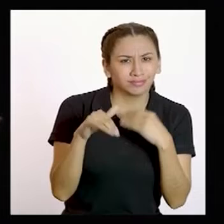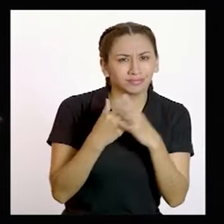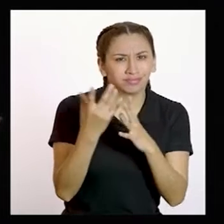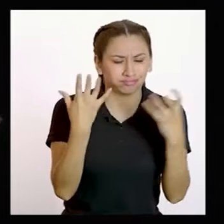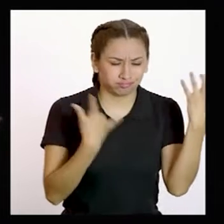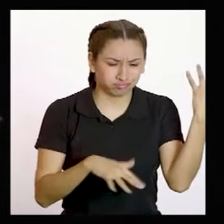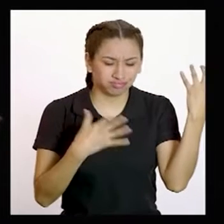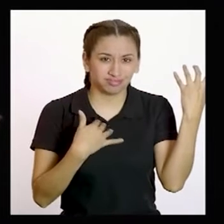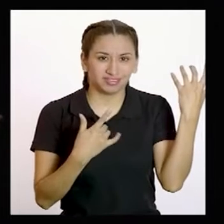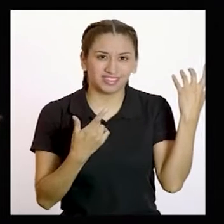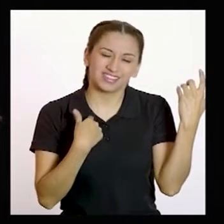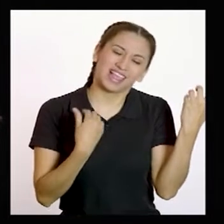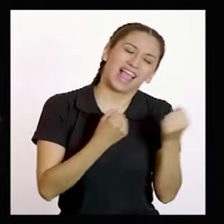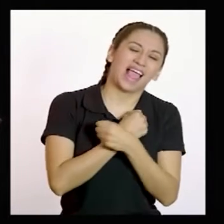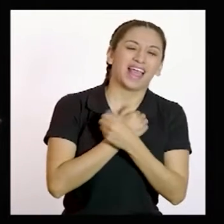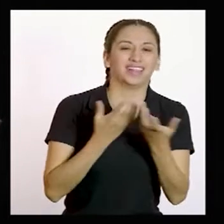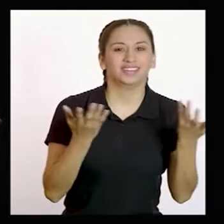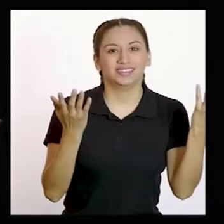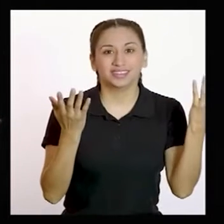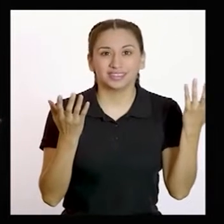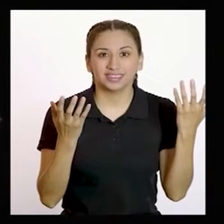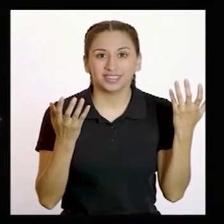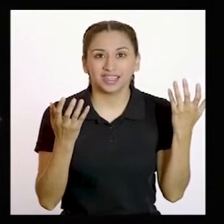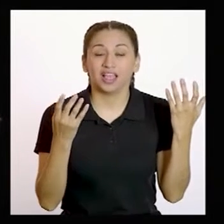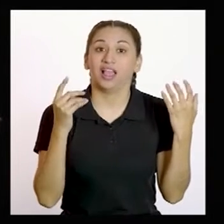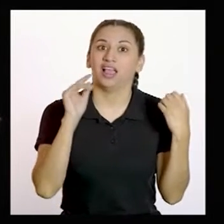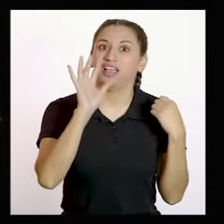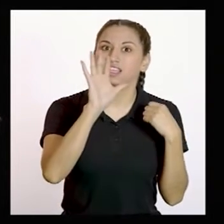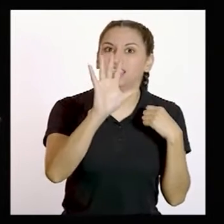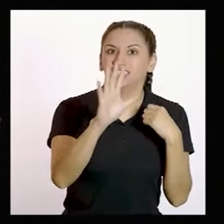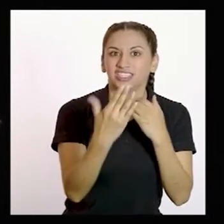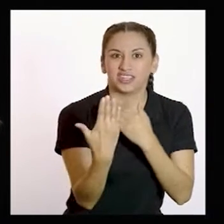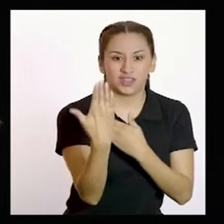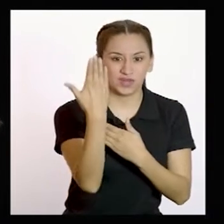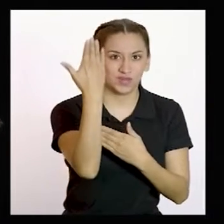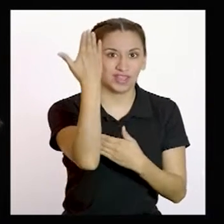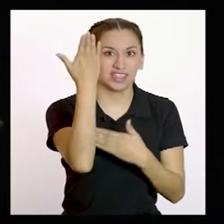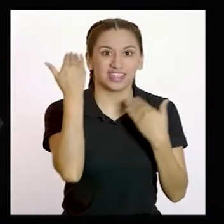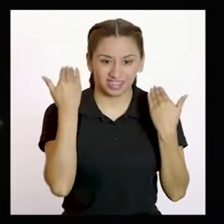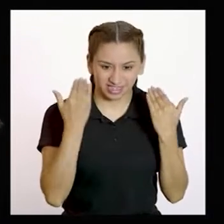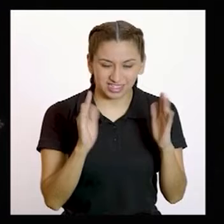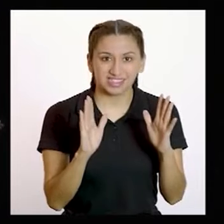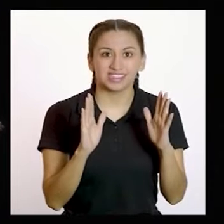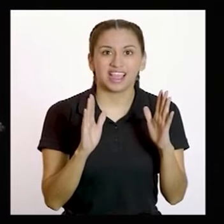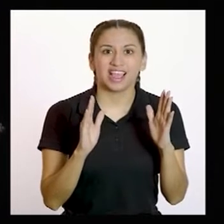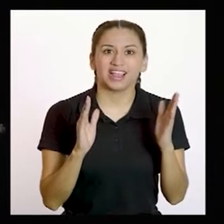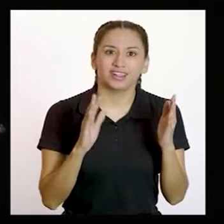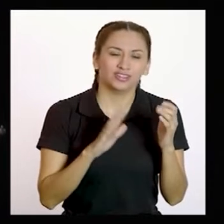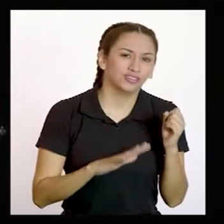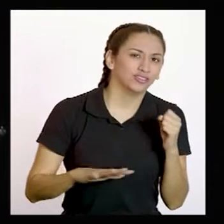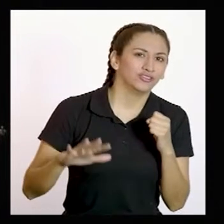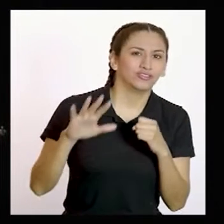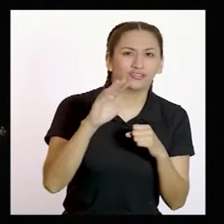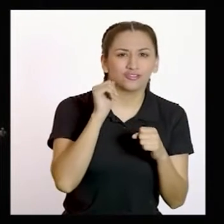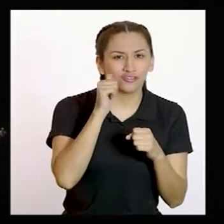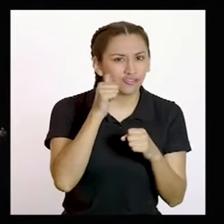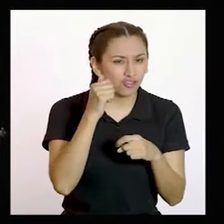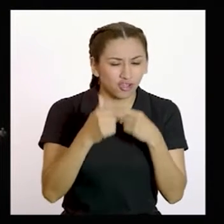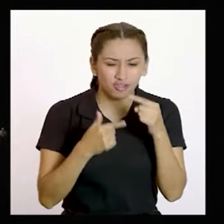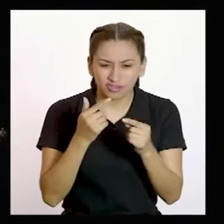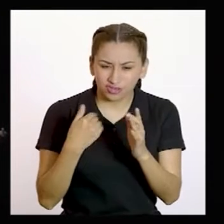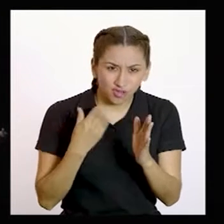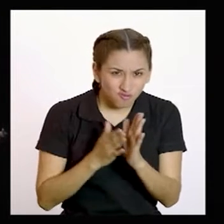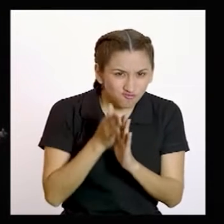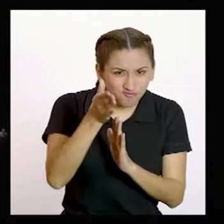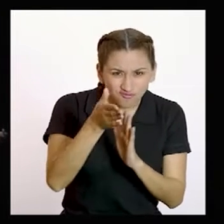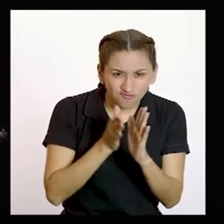sabía tocar guitarra. Me gustaba, pues. 5 de la mañana ya está yendo todos